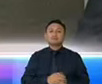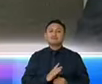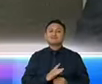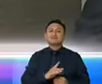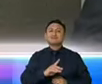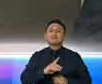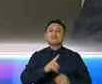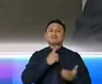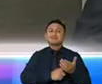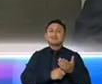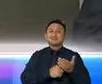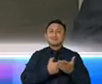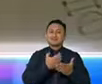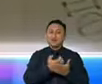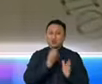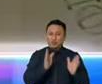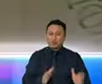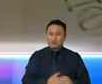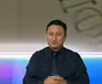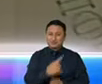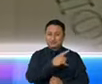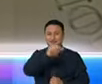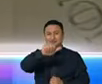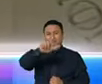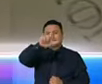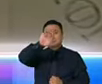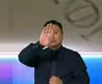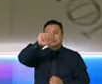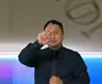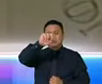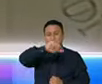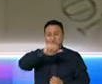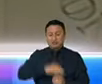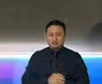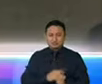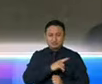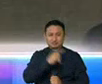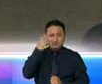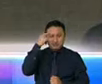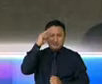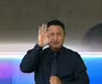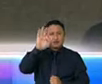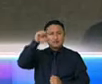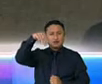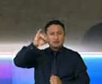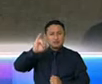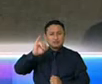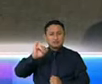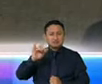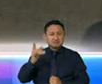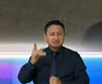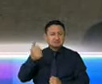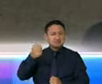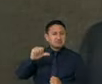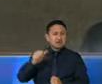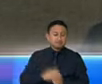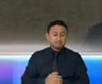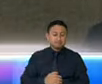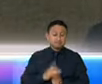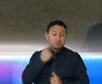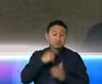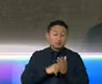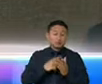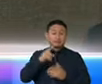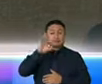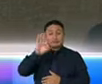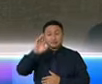en el acercamiento que se quiere mantener con el Fondo Monetario Internacional FMI. Esto es positivo, porque si es que el FMI